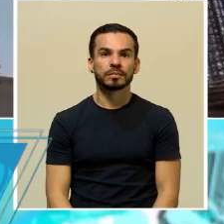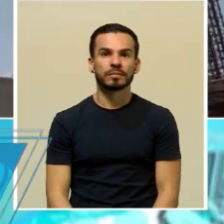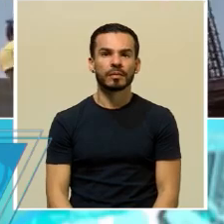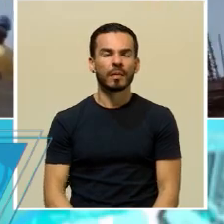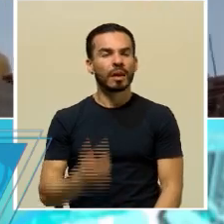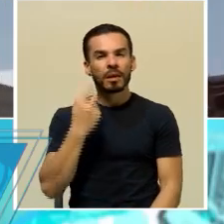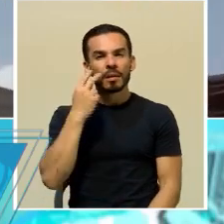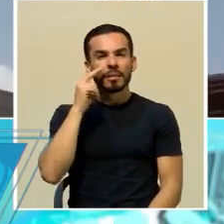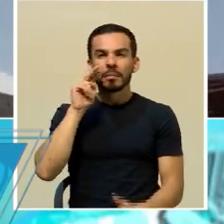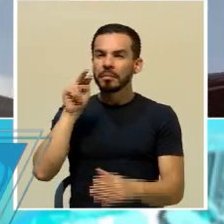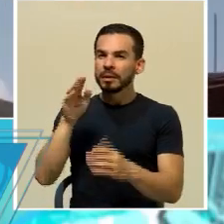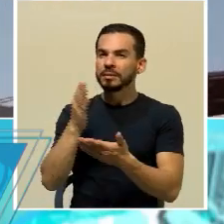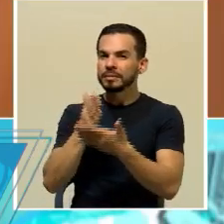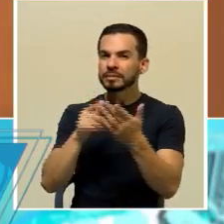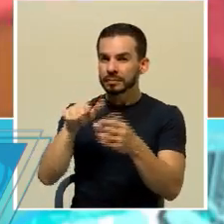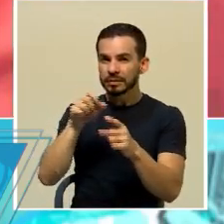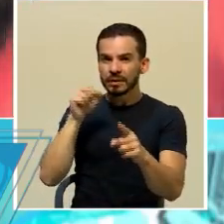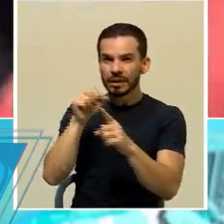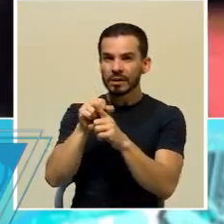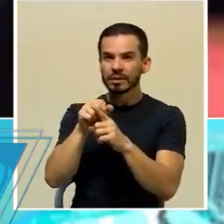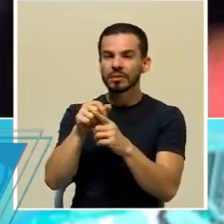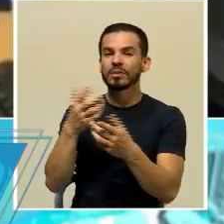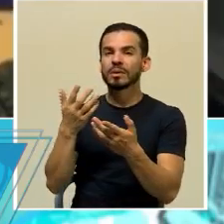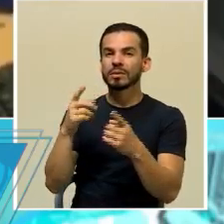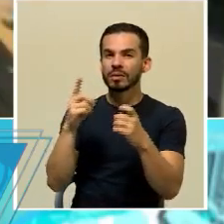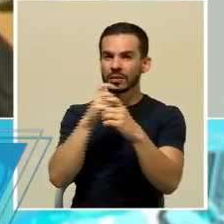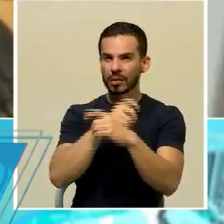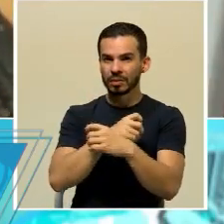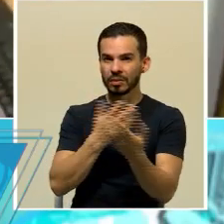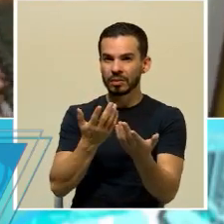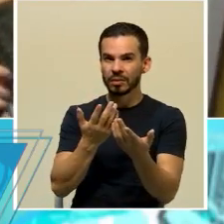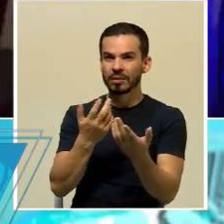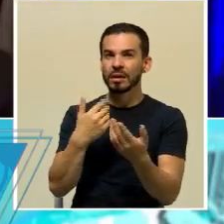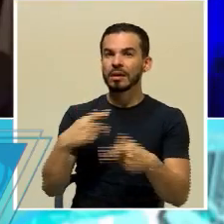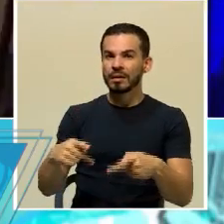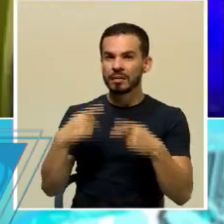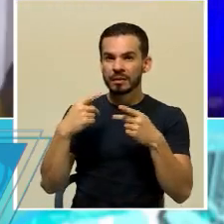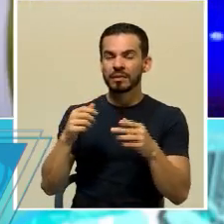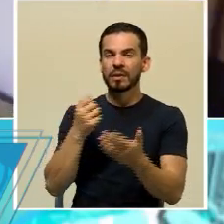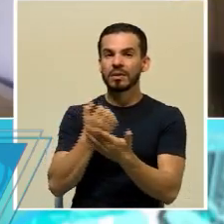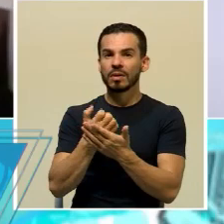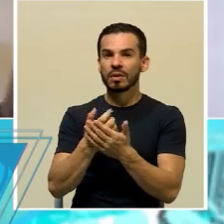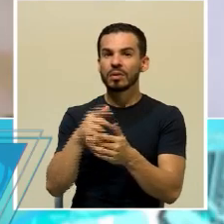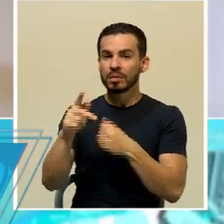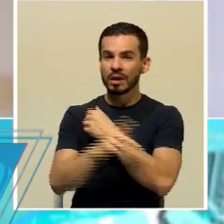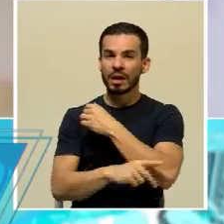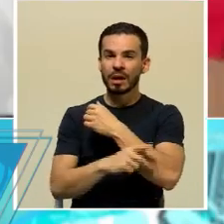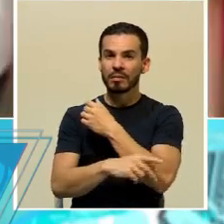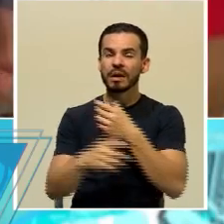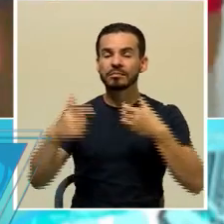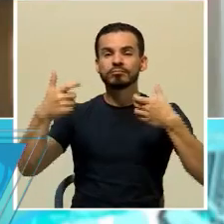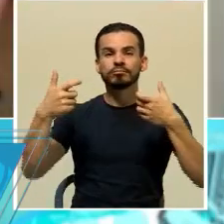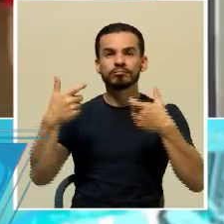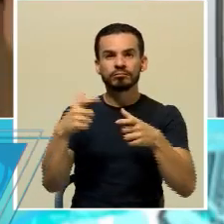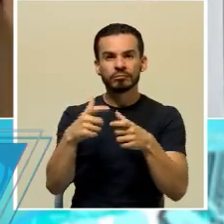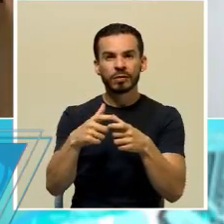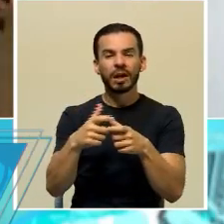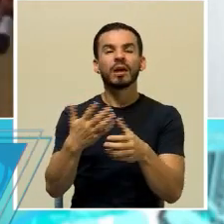Roxana, también vemos reflejada parte de esta situación crítica que está viviendo la economía del país en la